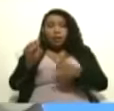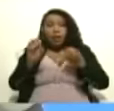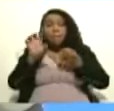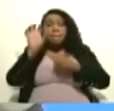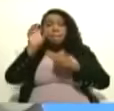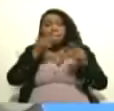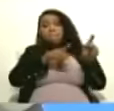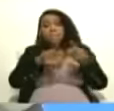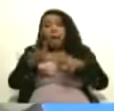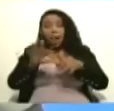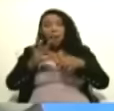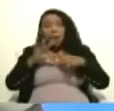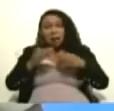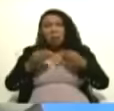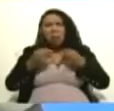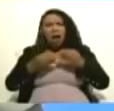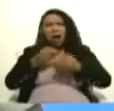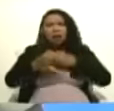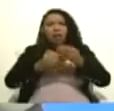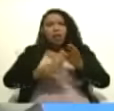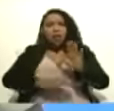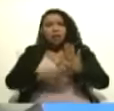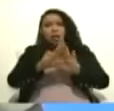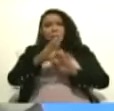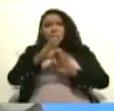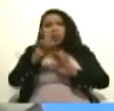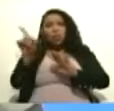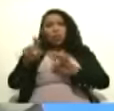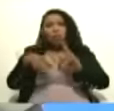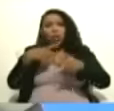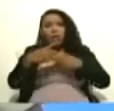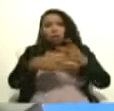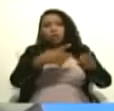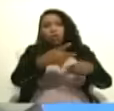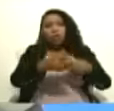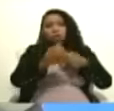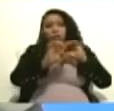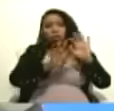especial para desarrollar ese proceso